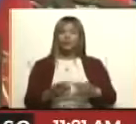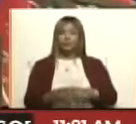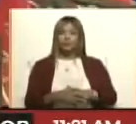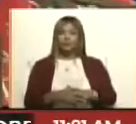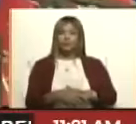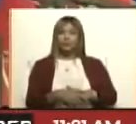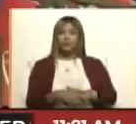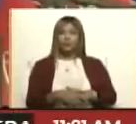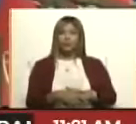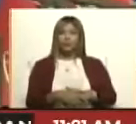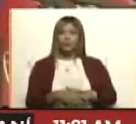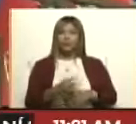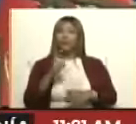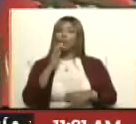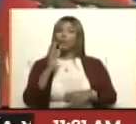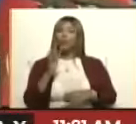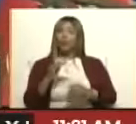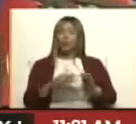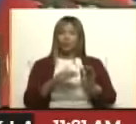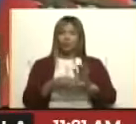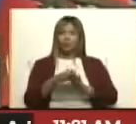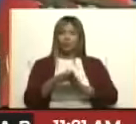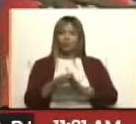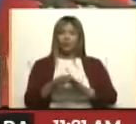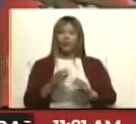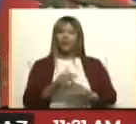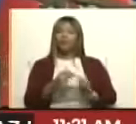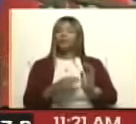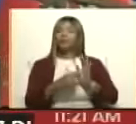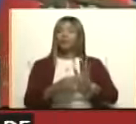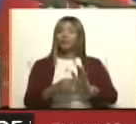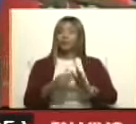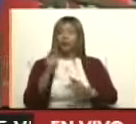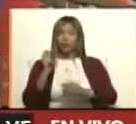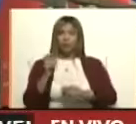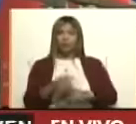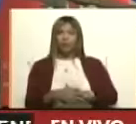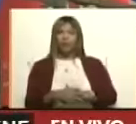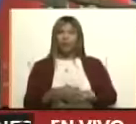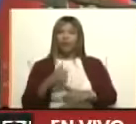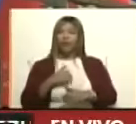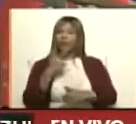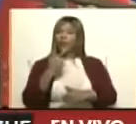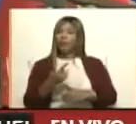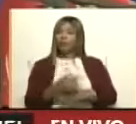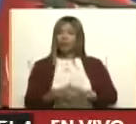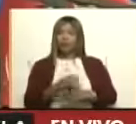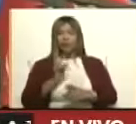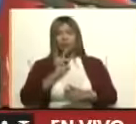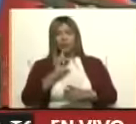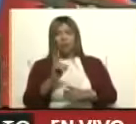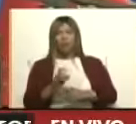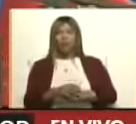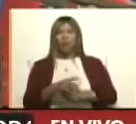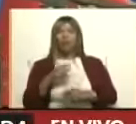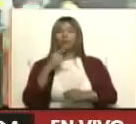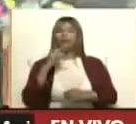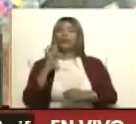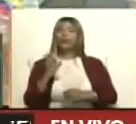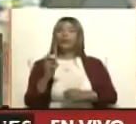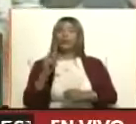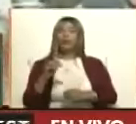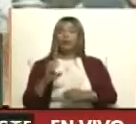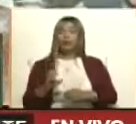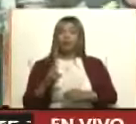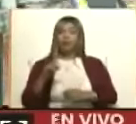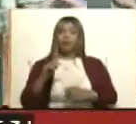Sala Constitucional, como única y máxima intérprete de la Constitución, y le dice, le pregunta al Consejo, al